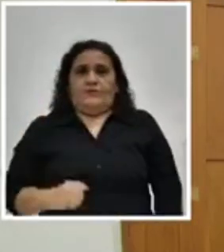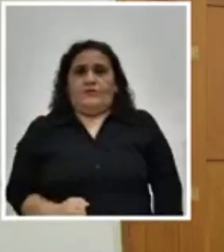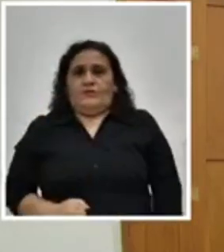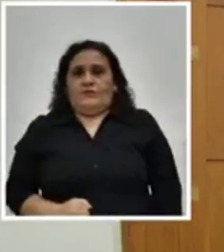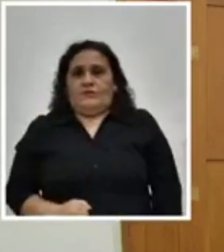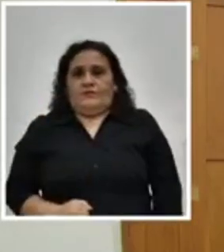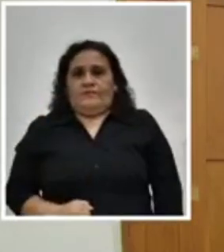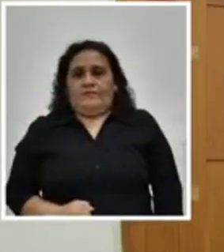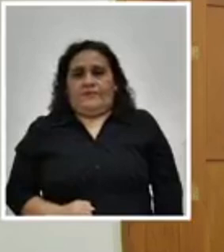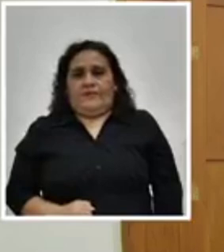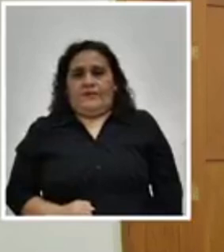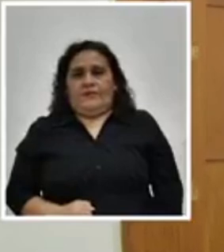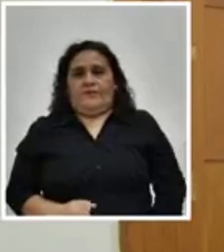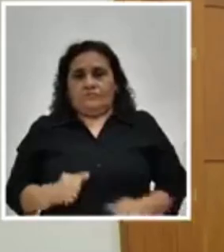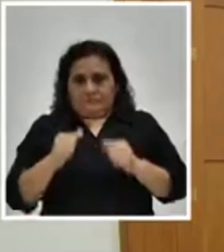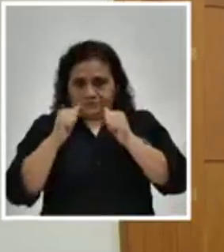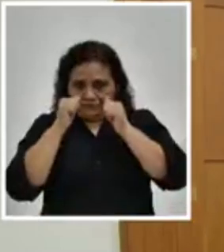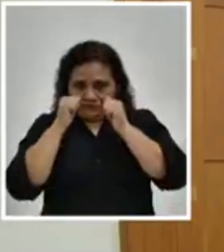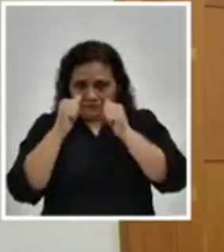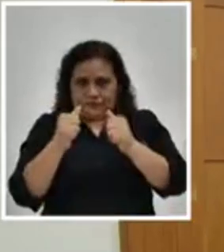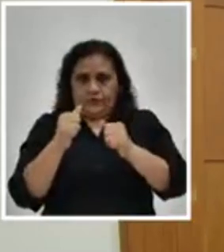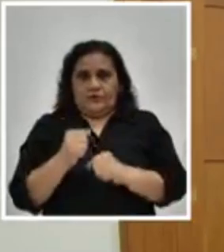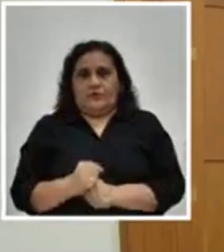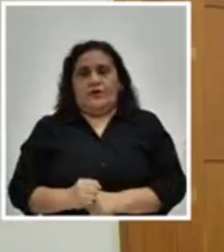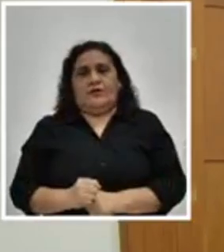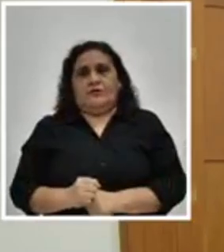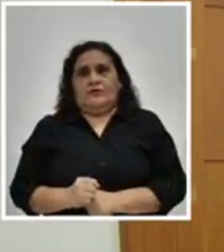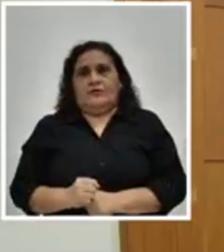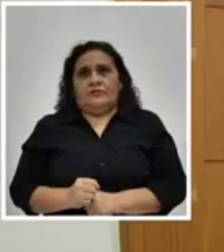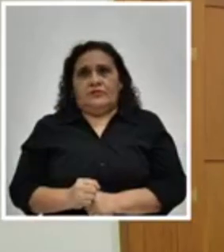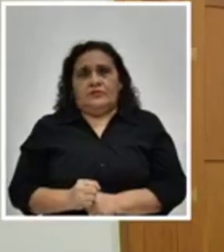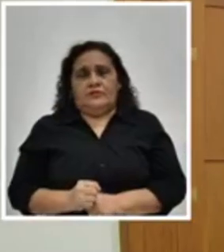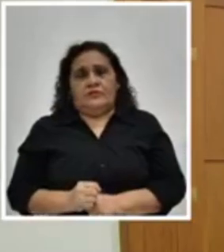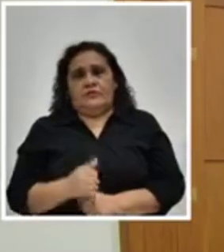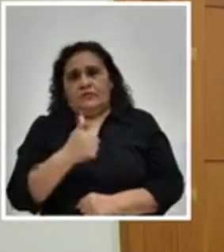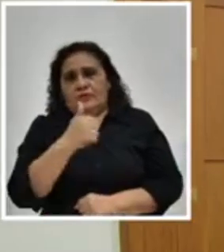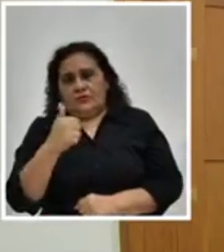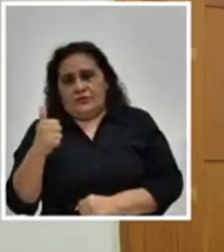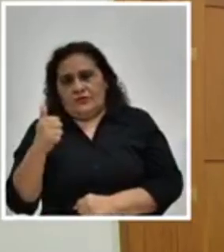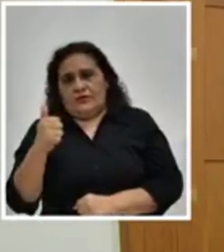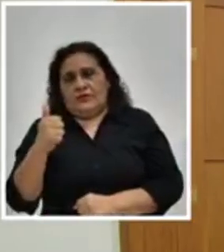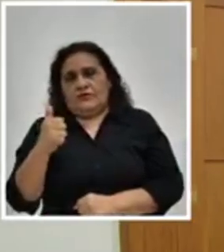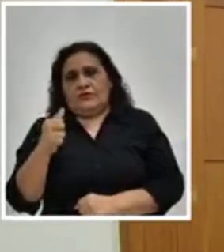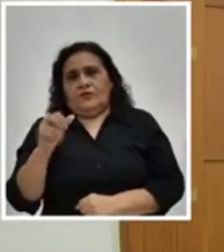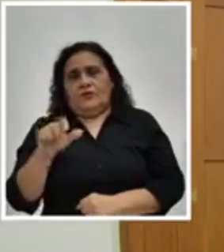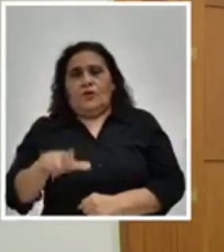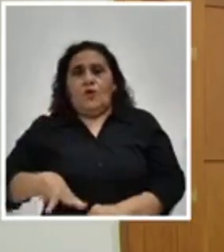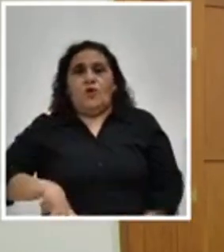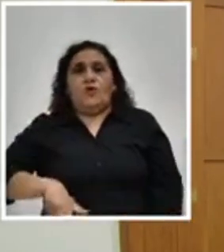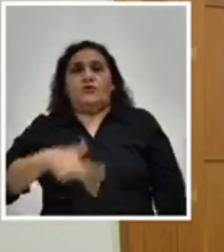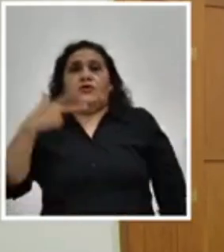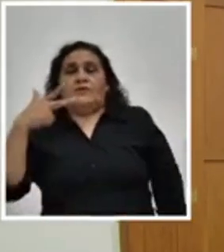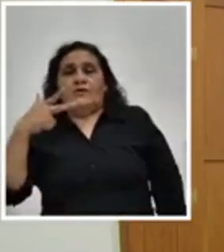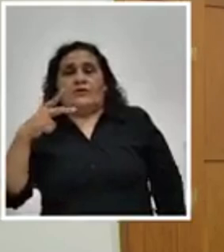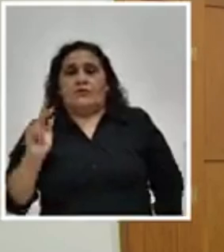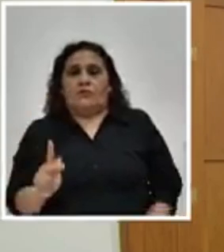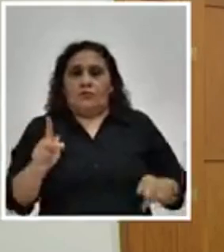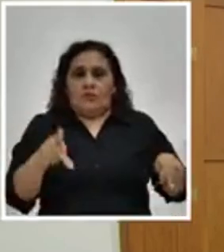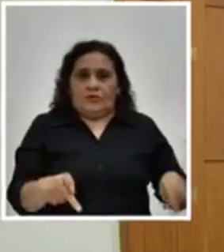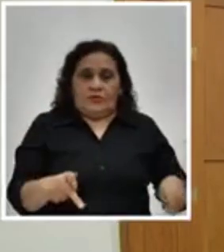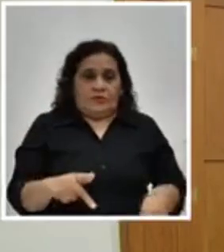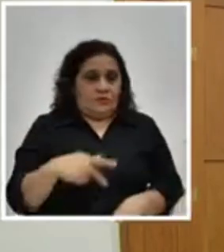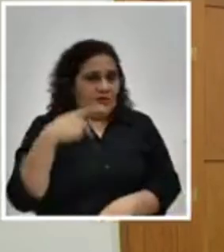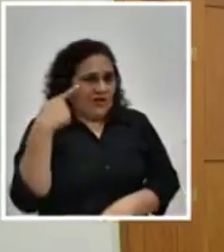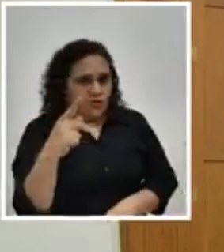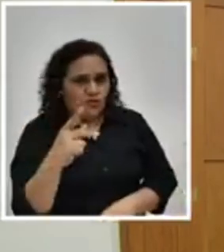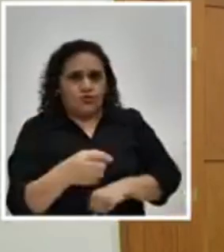cual se dieron atención a un total de 613 pacientes de Progreso y de sus